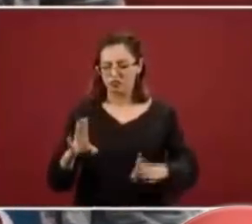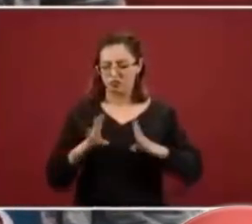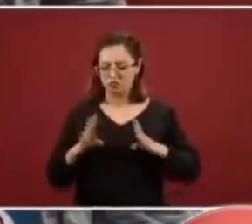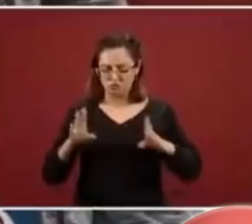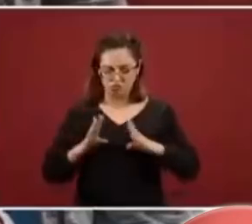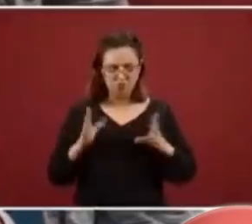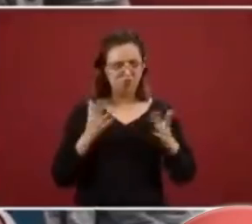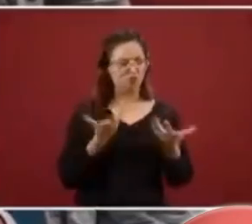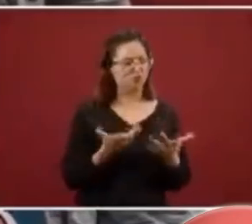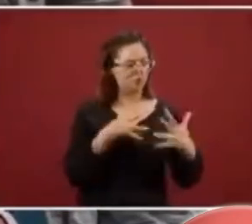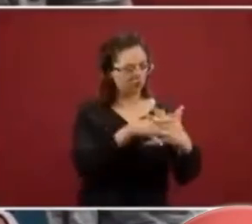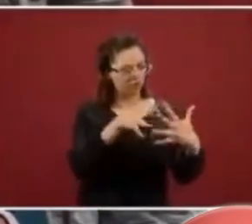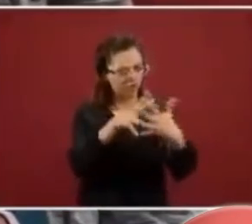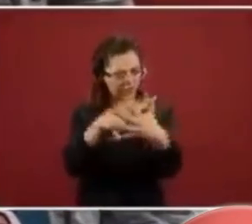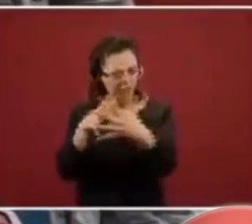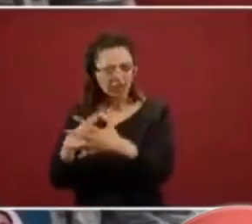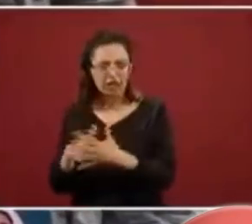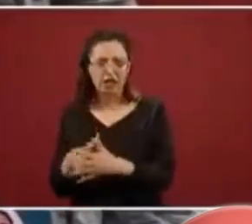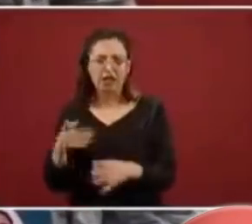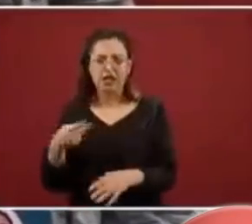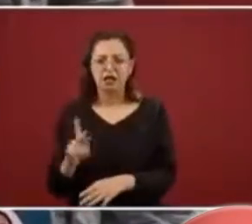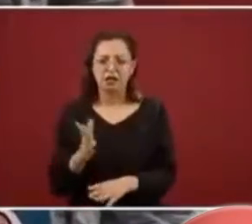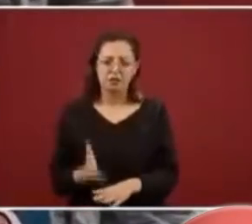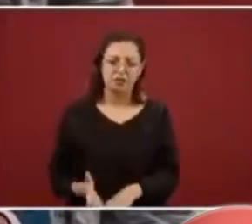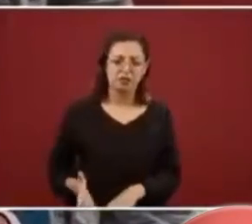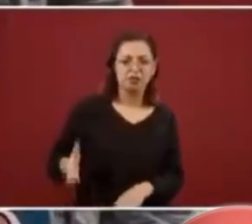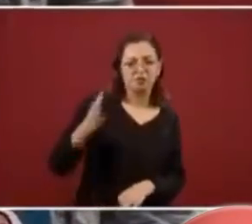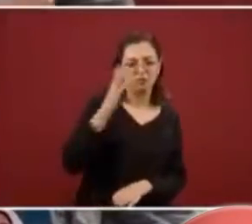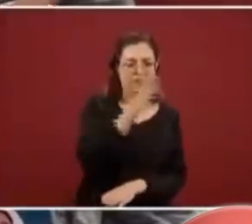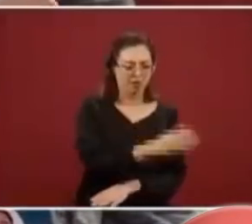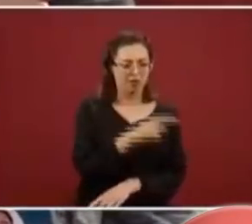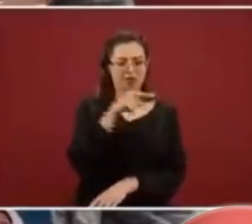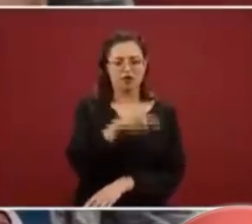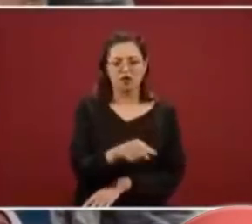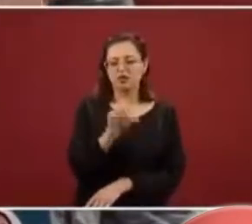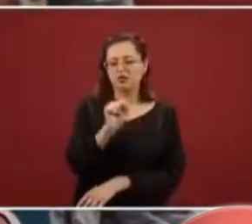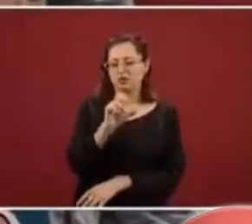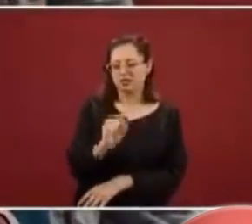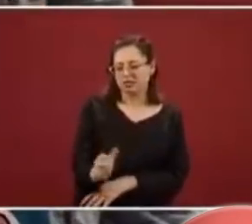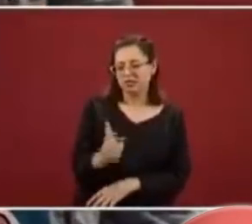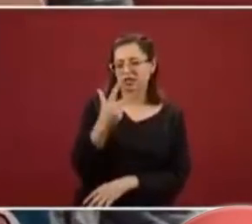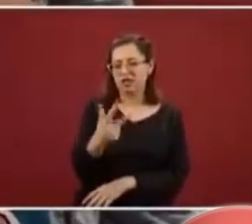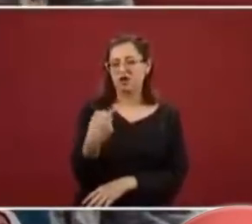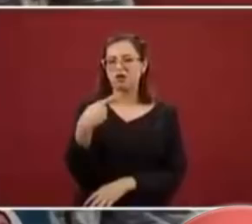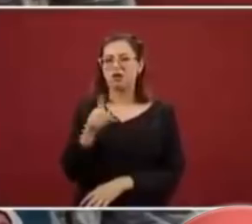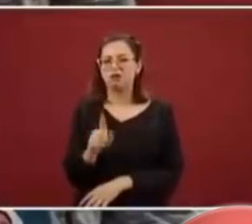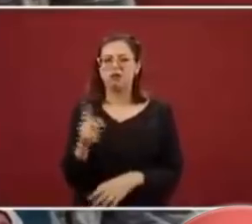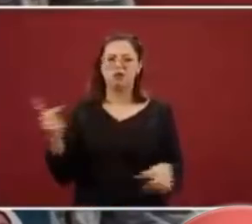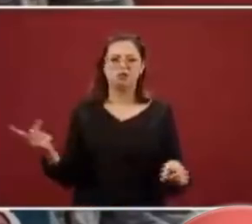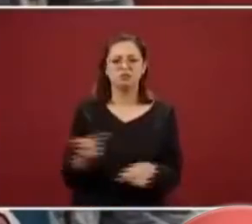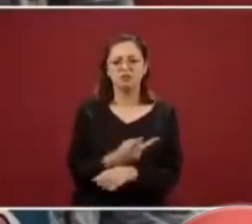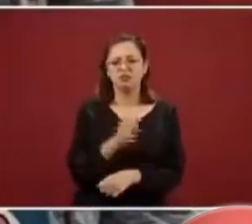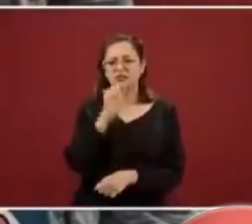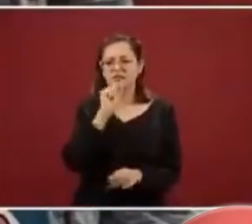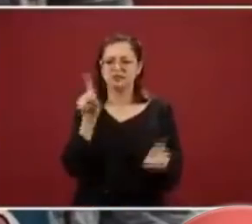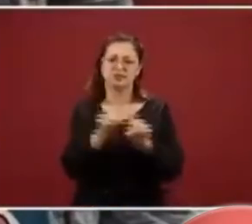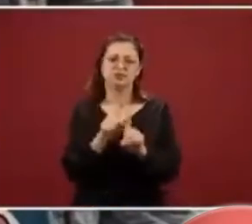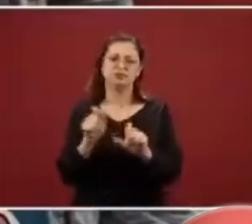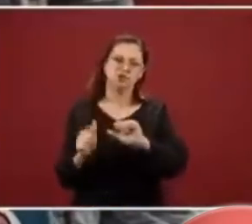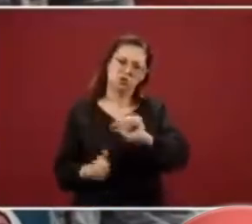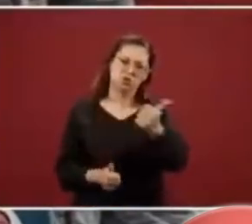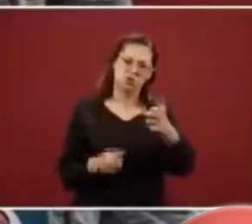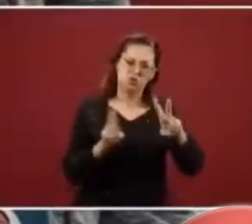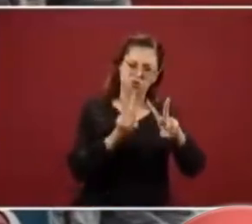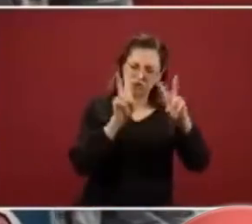Pero, ¿qué fue Huitzilac, señor? ¿Por qué nadie lo entiende? Si usted pone